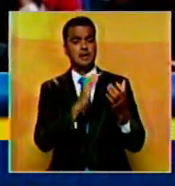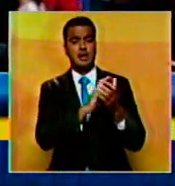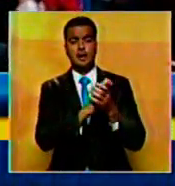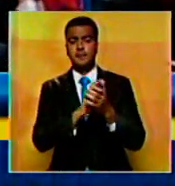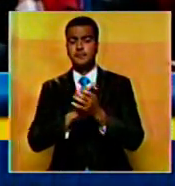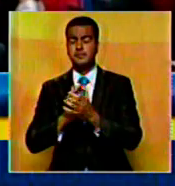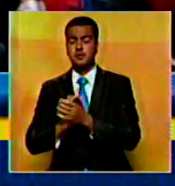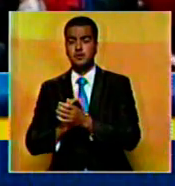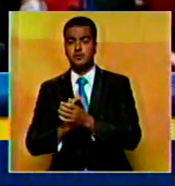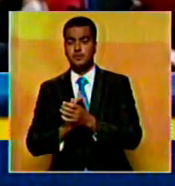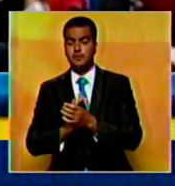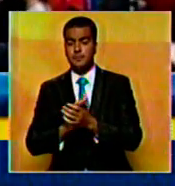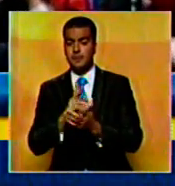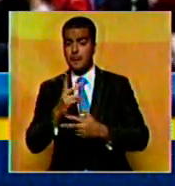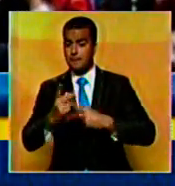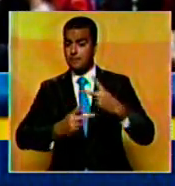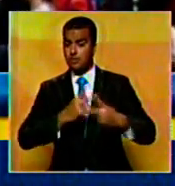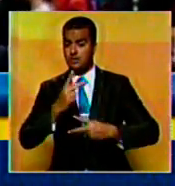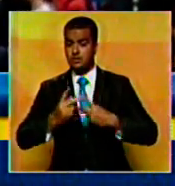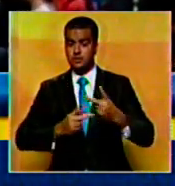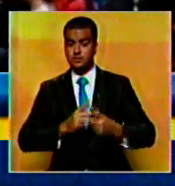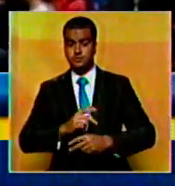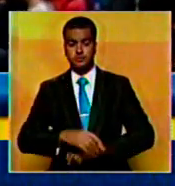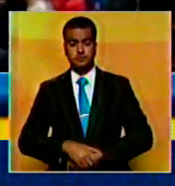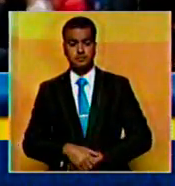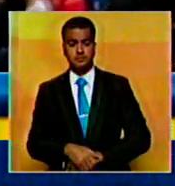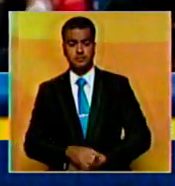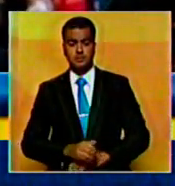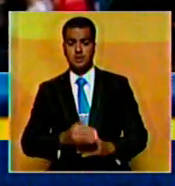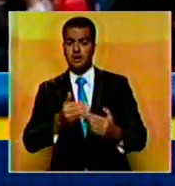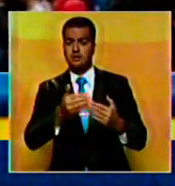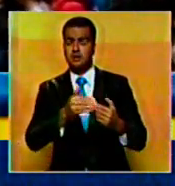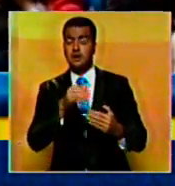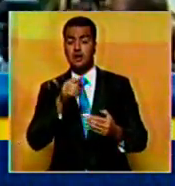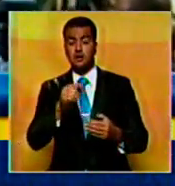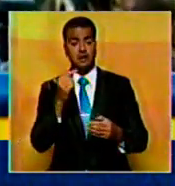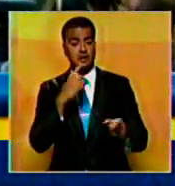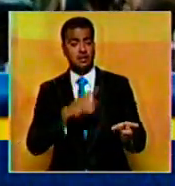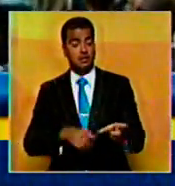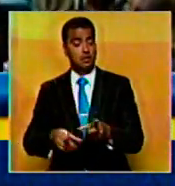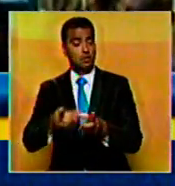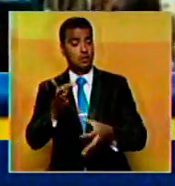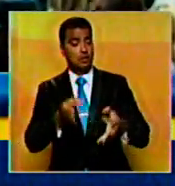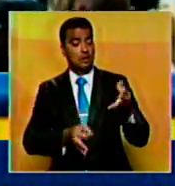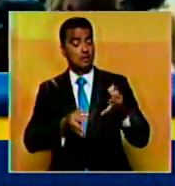políticos. La zona adyacente aquí al Palacio Legislativo